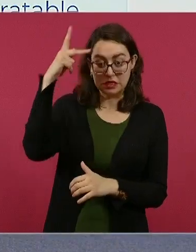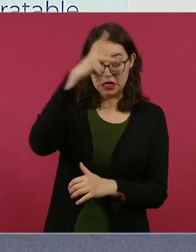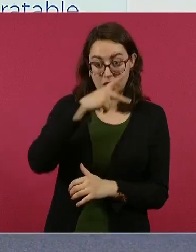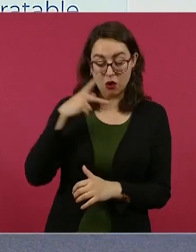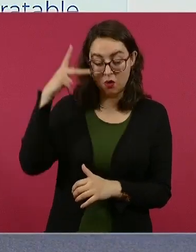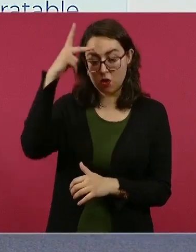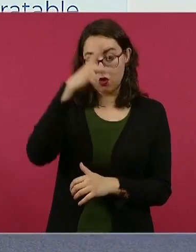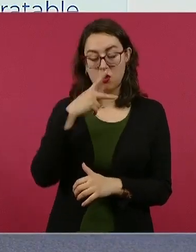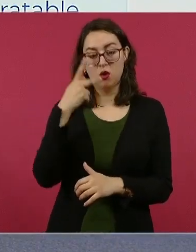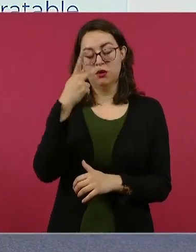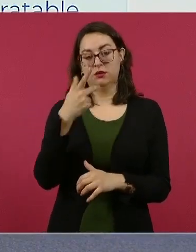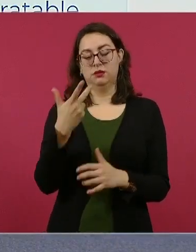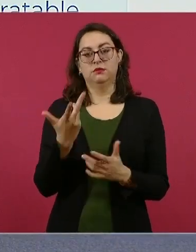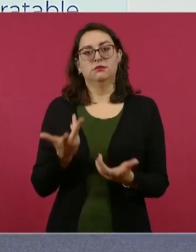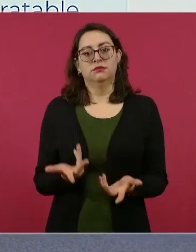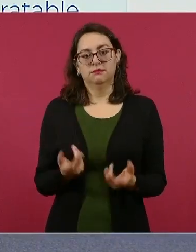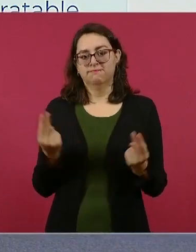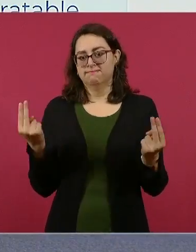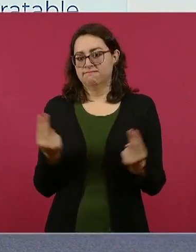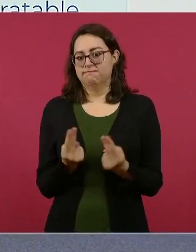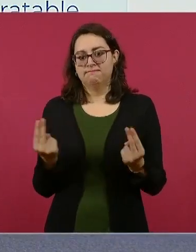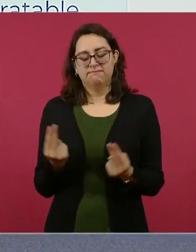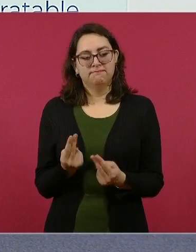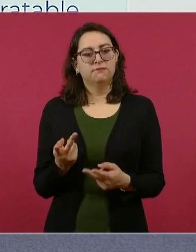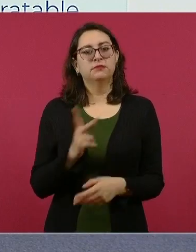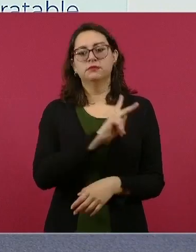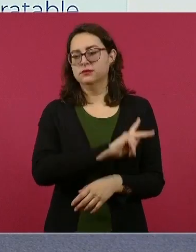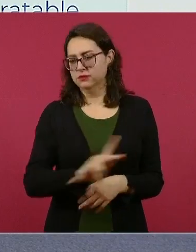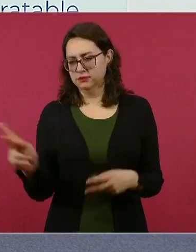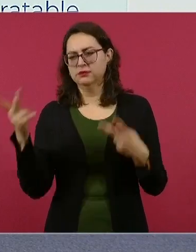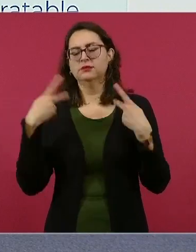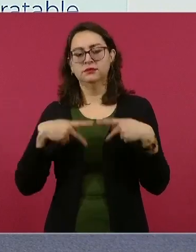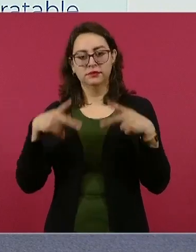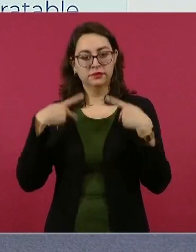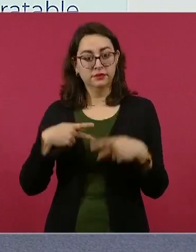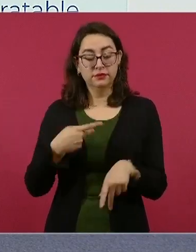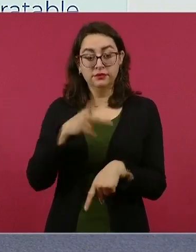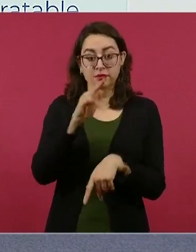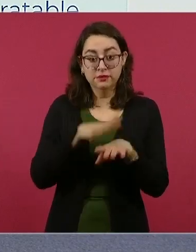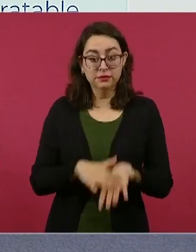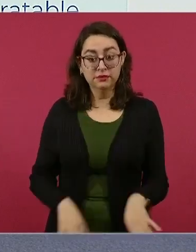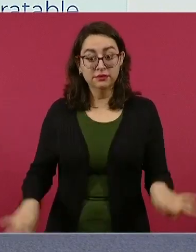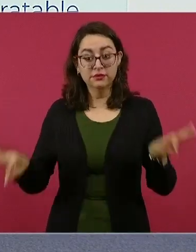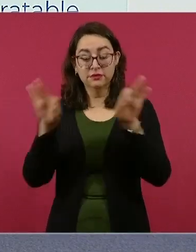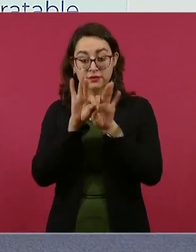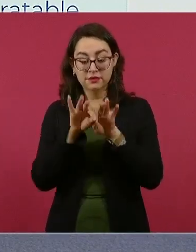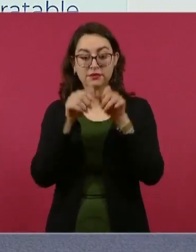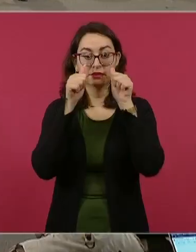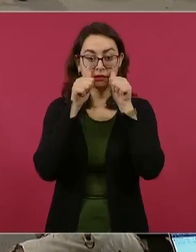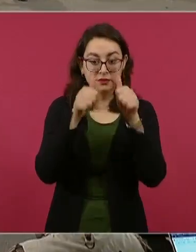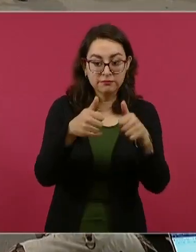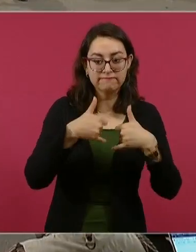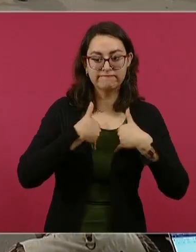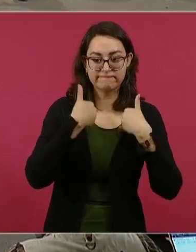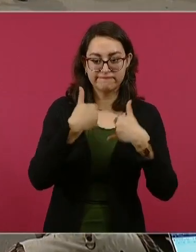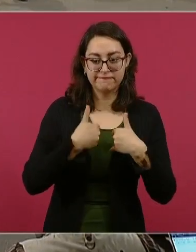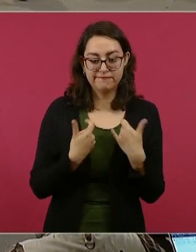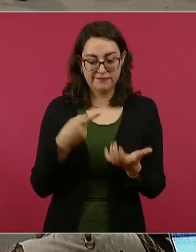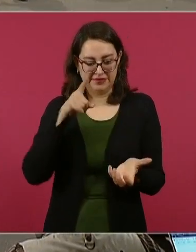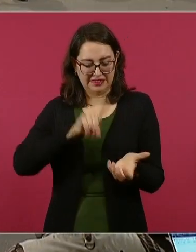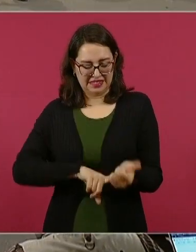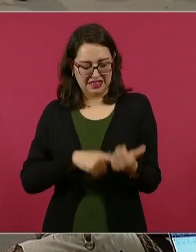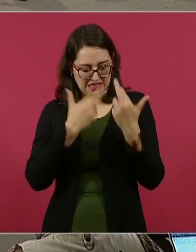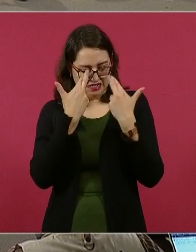en particular para la juventud, para evitar que se vayan generando los elementos de daño